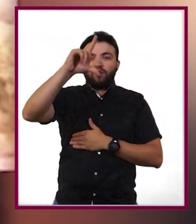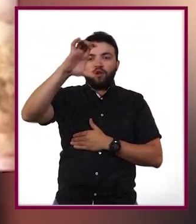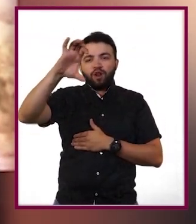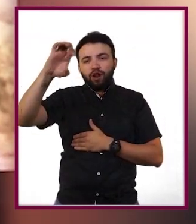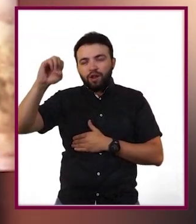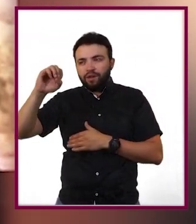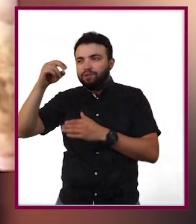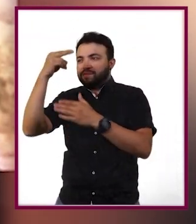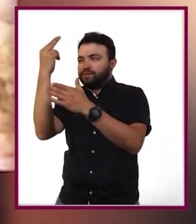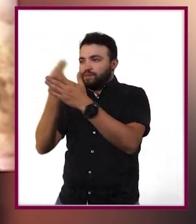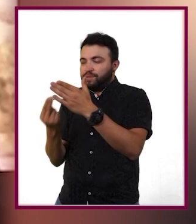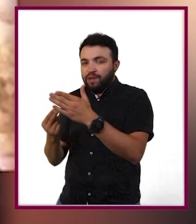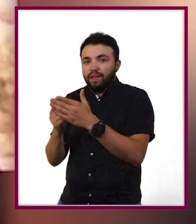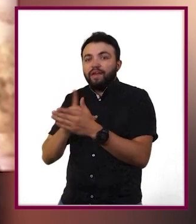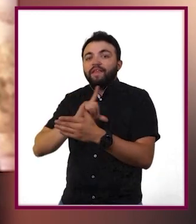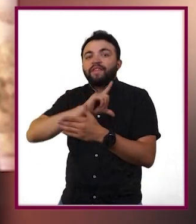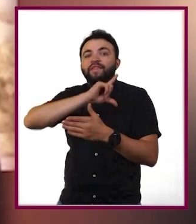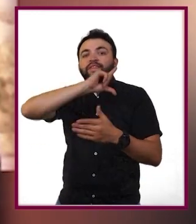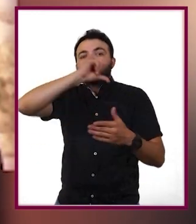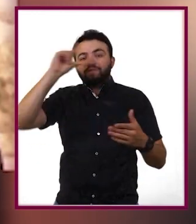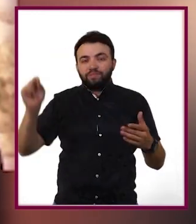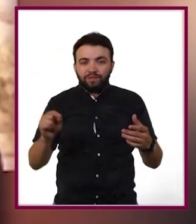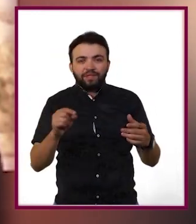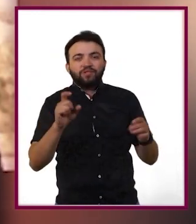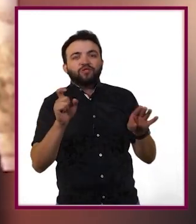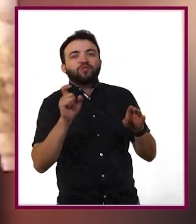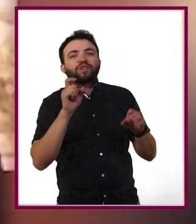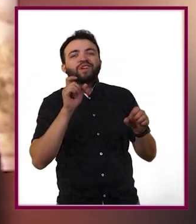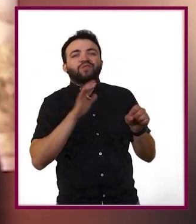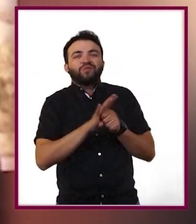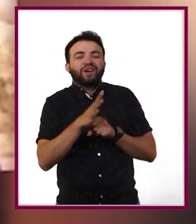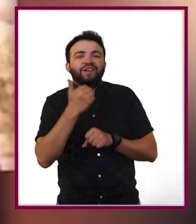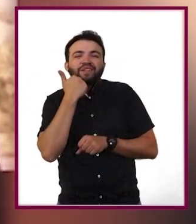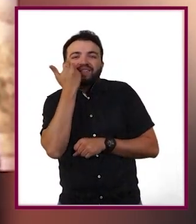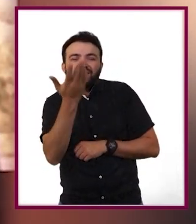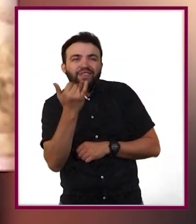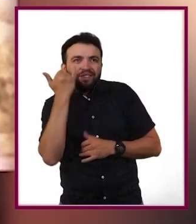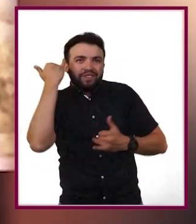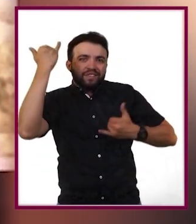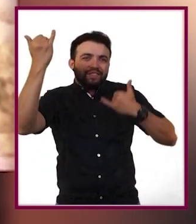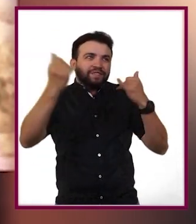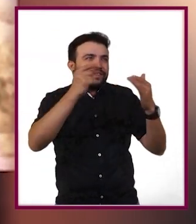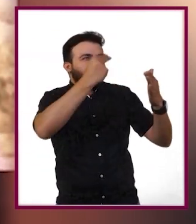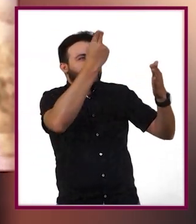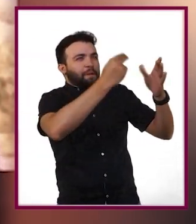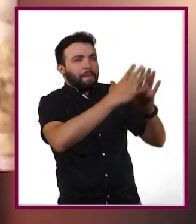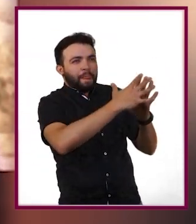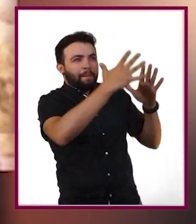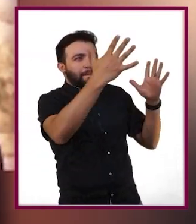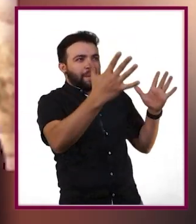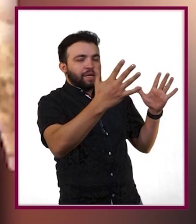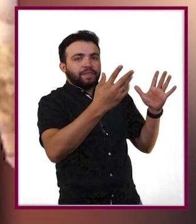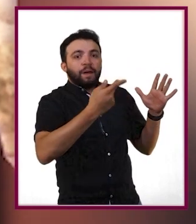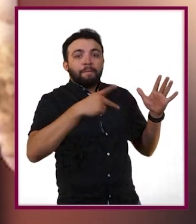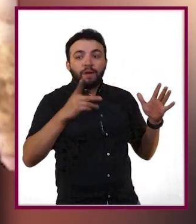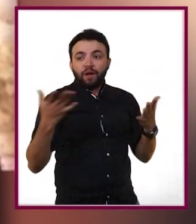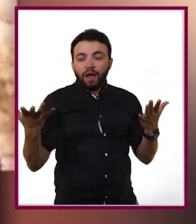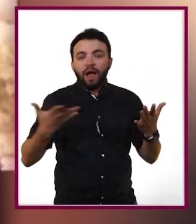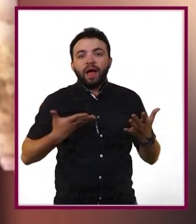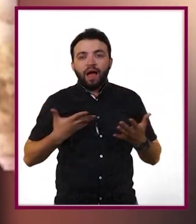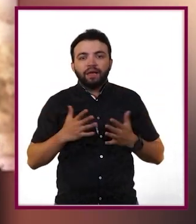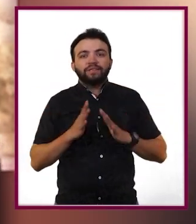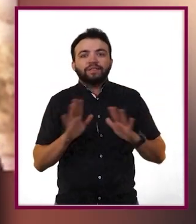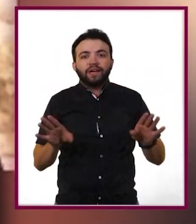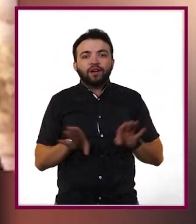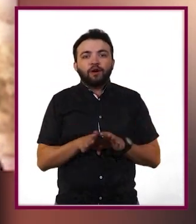lápiz, luego bocetos al óleo, luego una primera versión del paisaje que quería representar, y luego una versión de taller